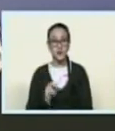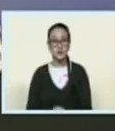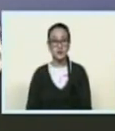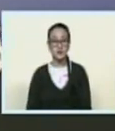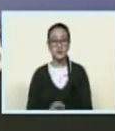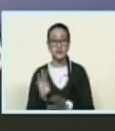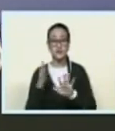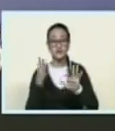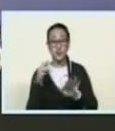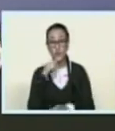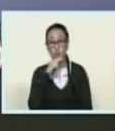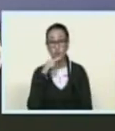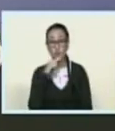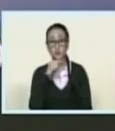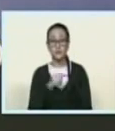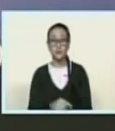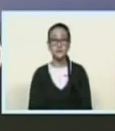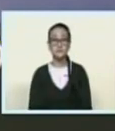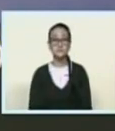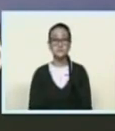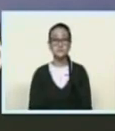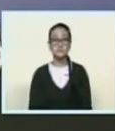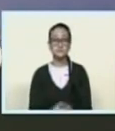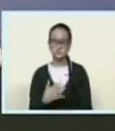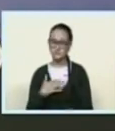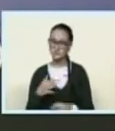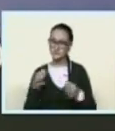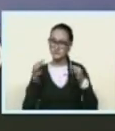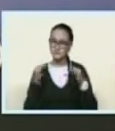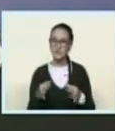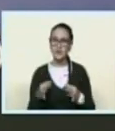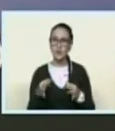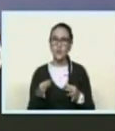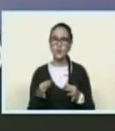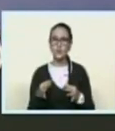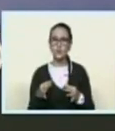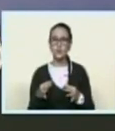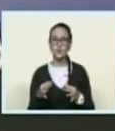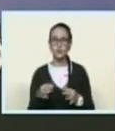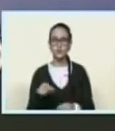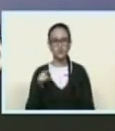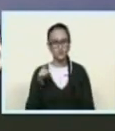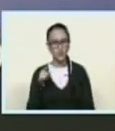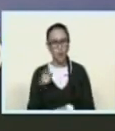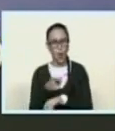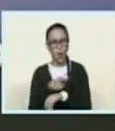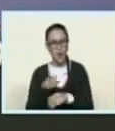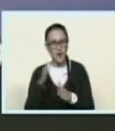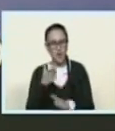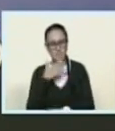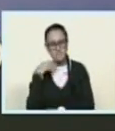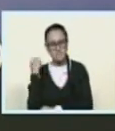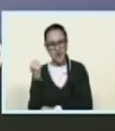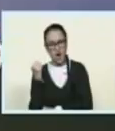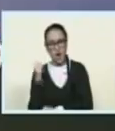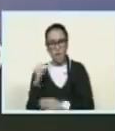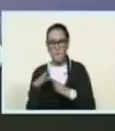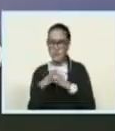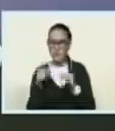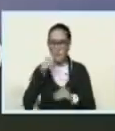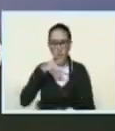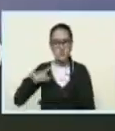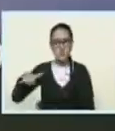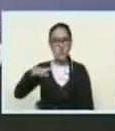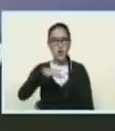un 19 de octubre, y yo estoy seguro que vas a ser un gran gobernador para todo